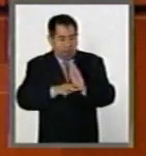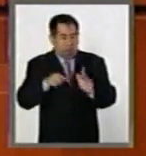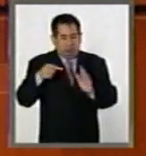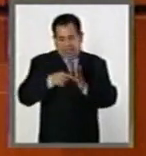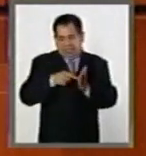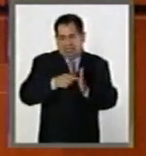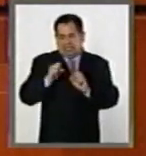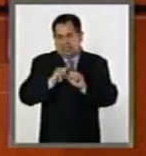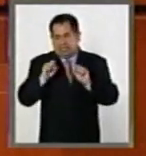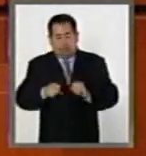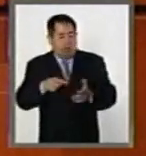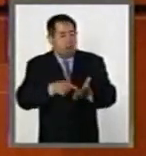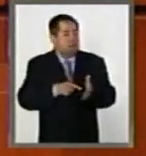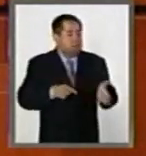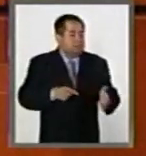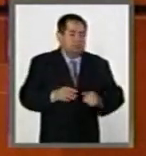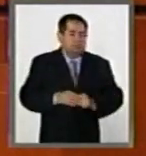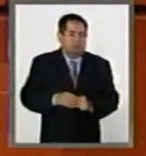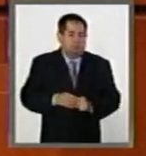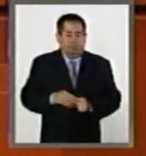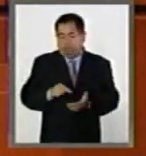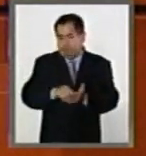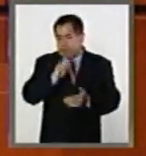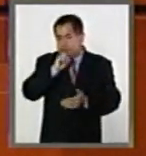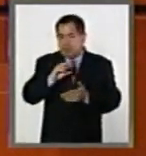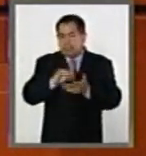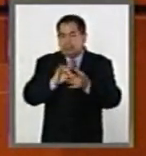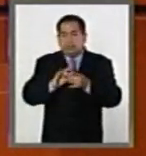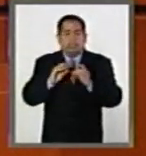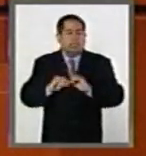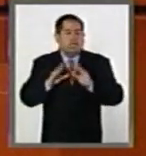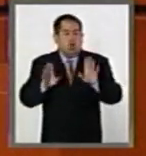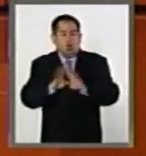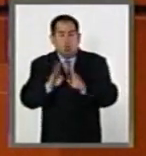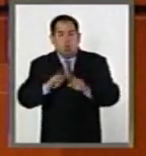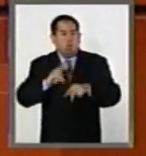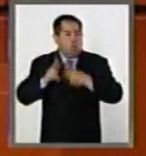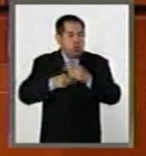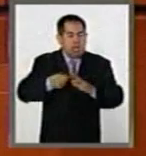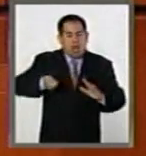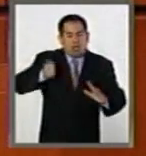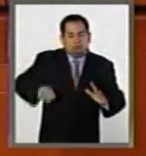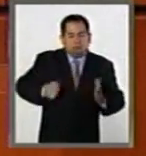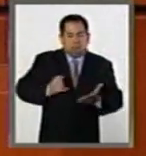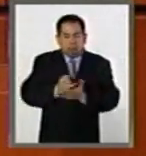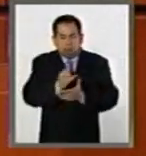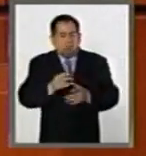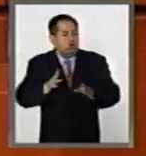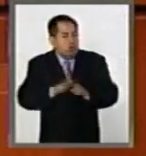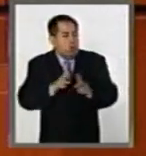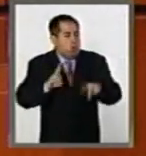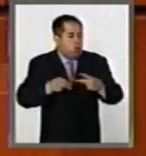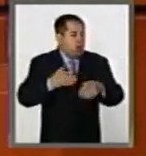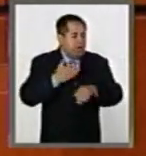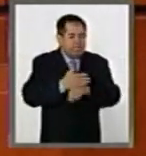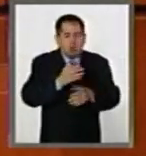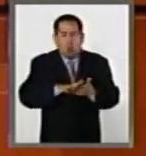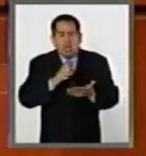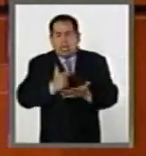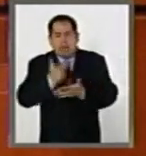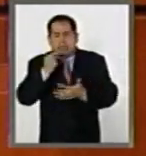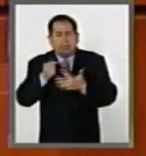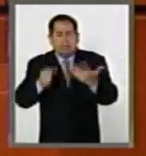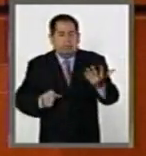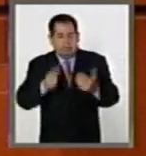este sistema. Establece los procedimientos de ejecución, medidas de sanción y los relativos